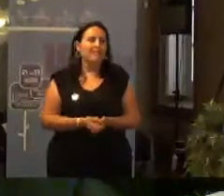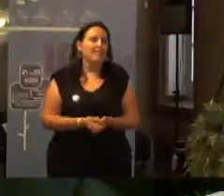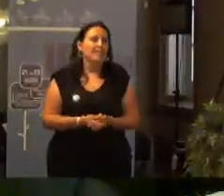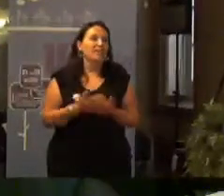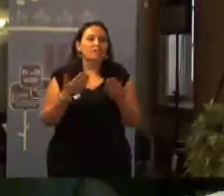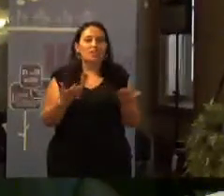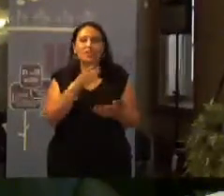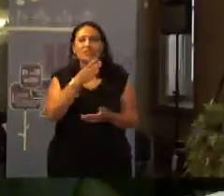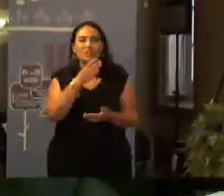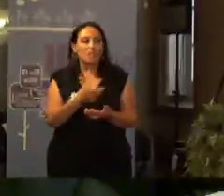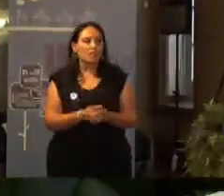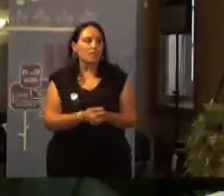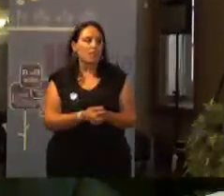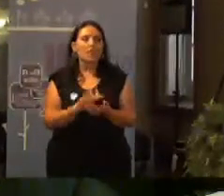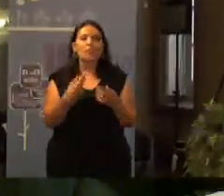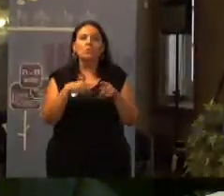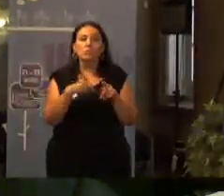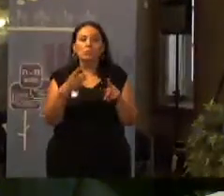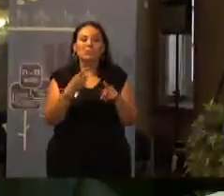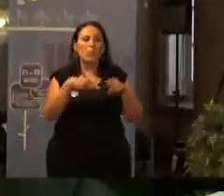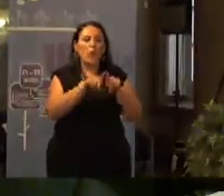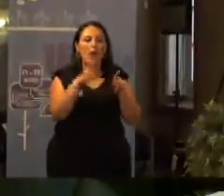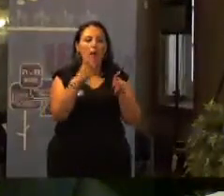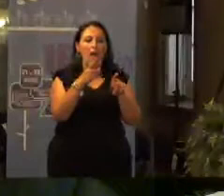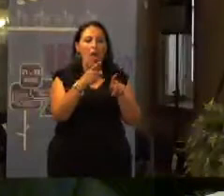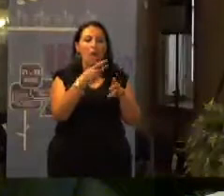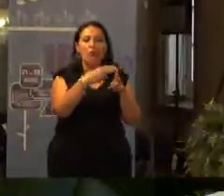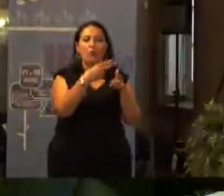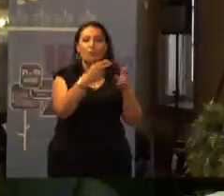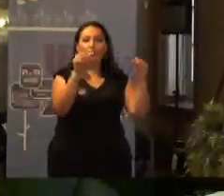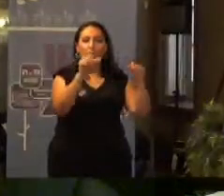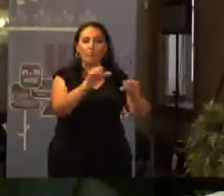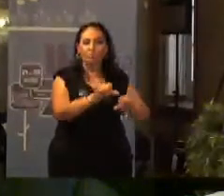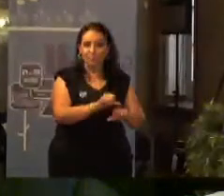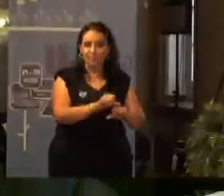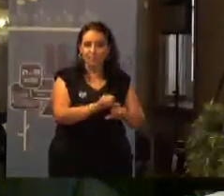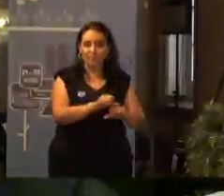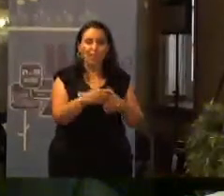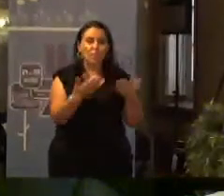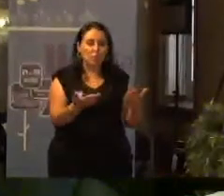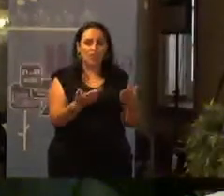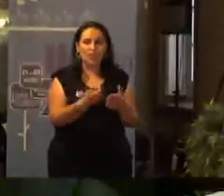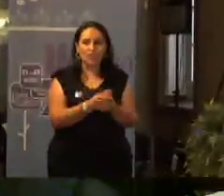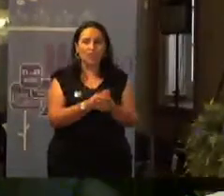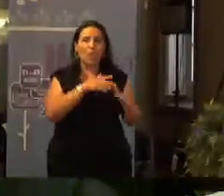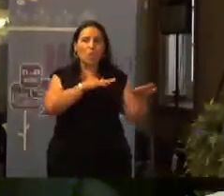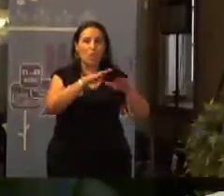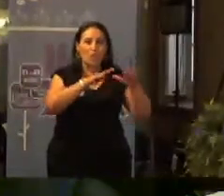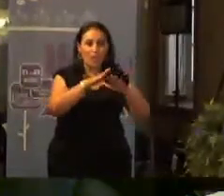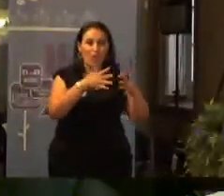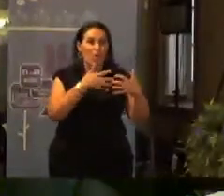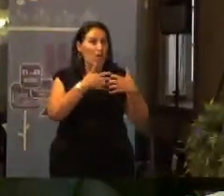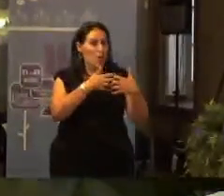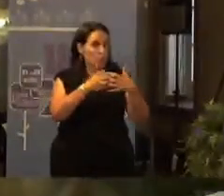entón, que pasa? Que iso acaba nunha derrota política, e o que dá lugar é a que, por unha banda, desactivara en gran medida a mobilización, a loita